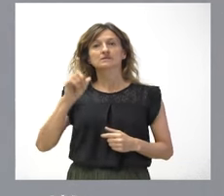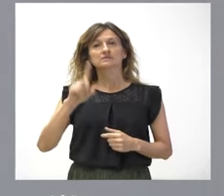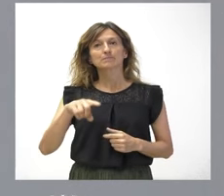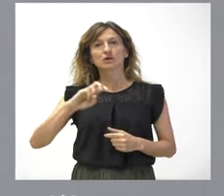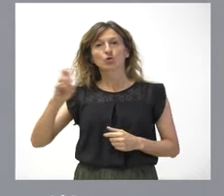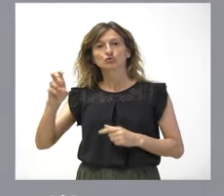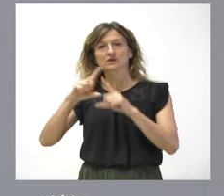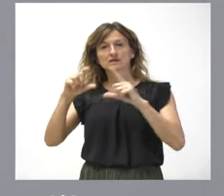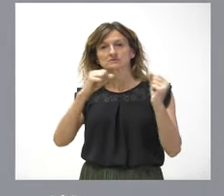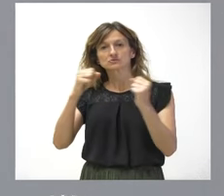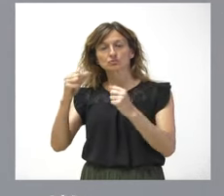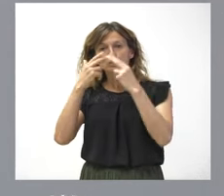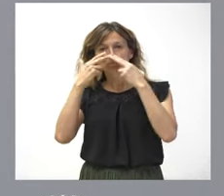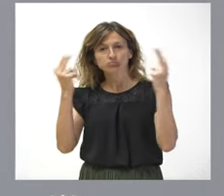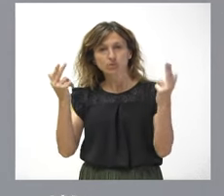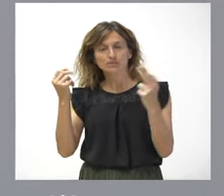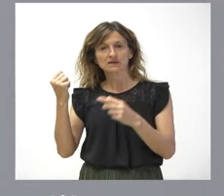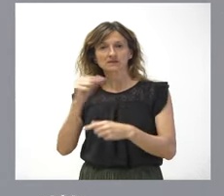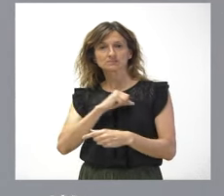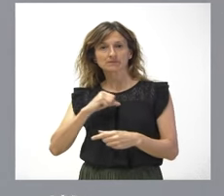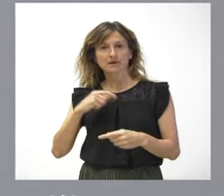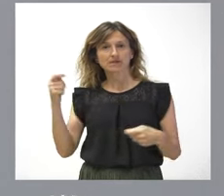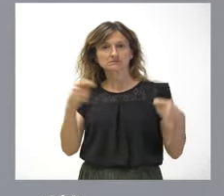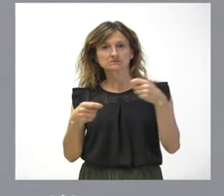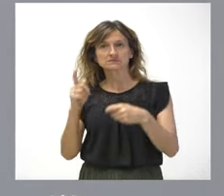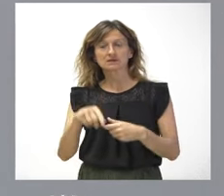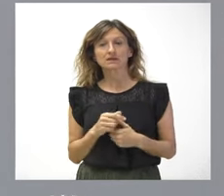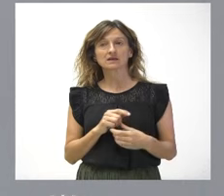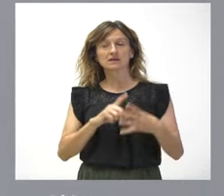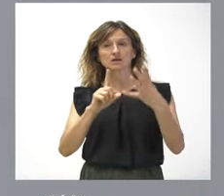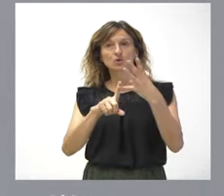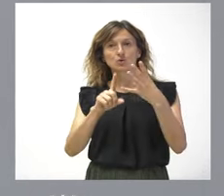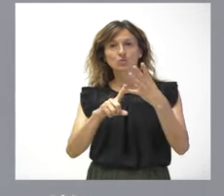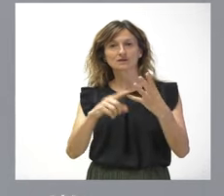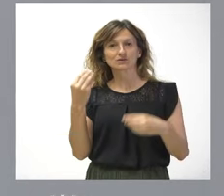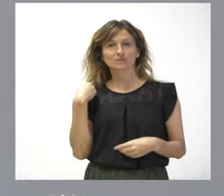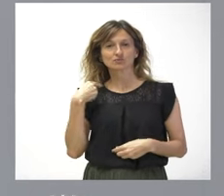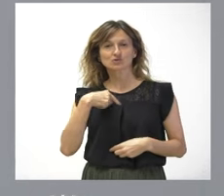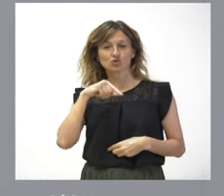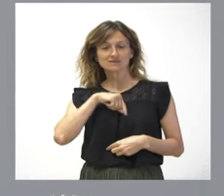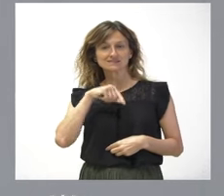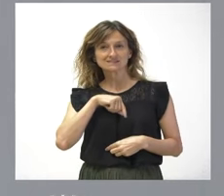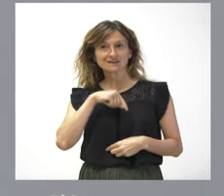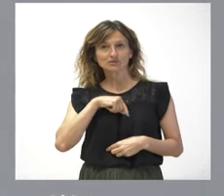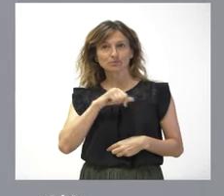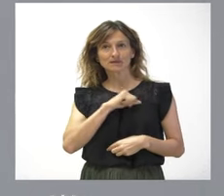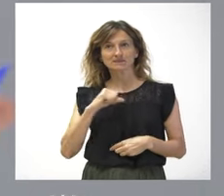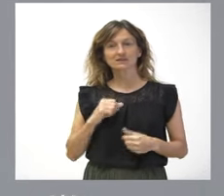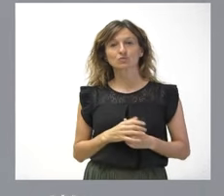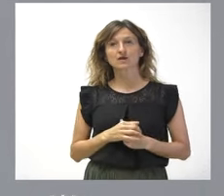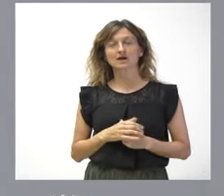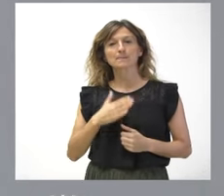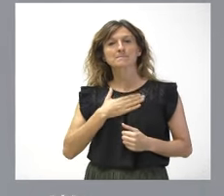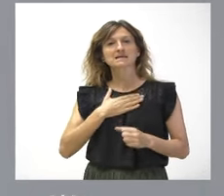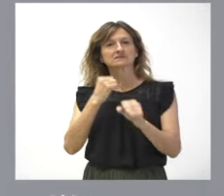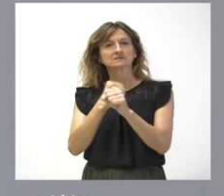instituciones públicas y y privadas y el cuarto cómo me siento yo en lo particular Mi misión aquí